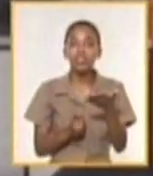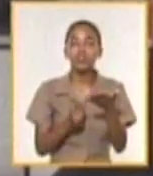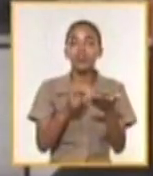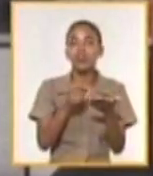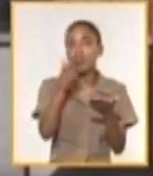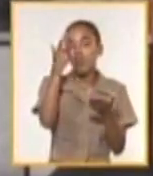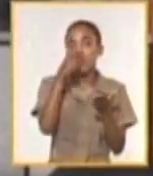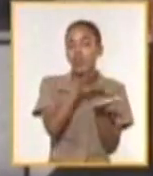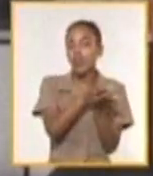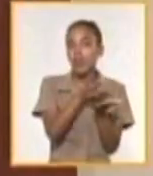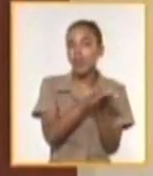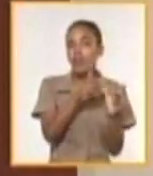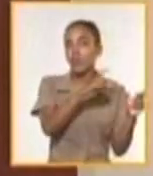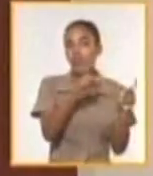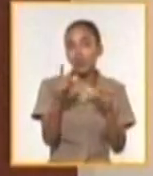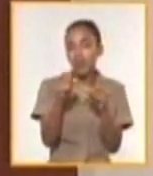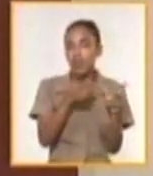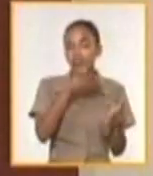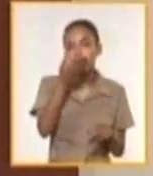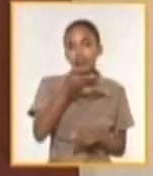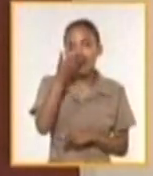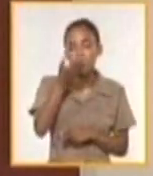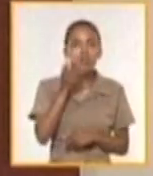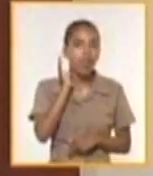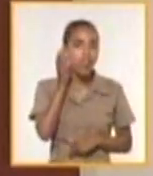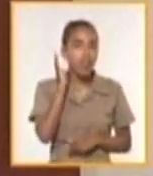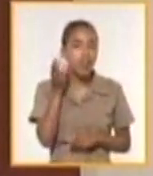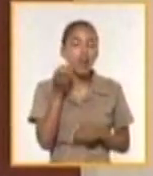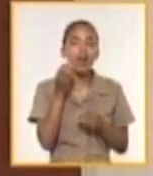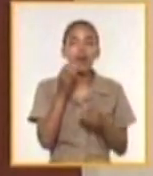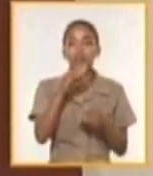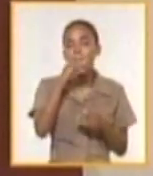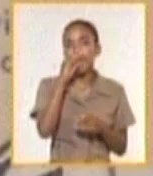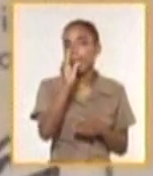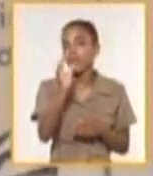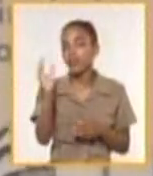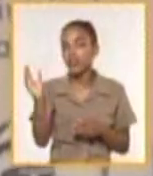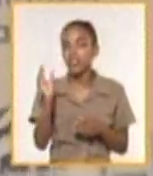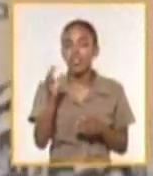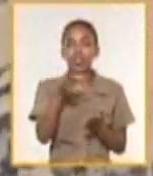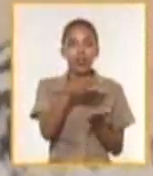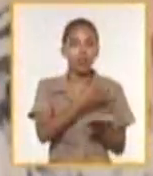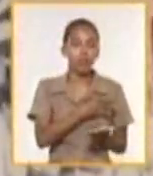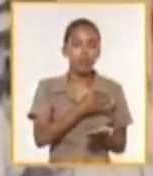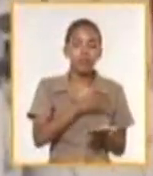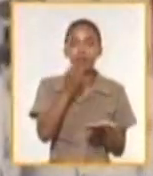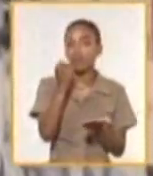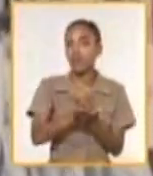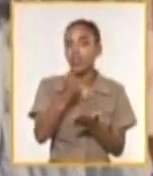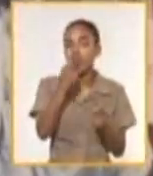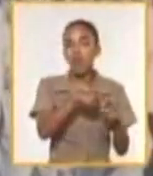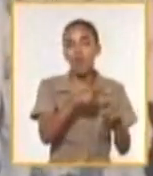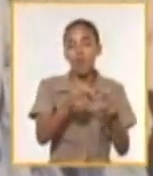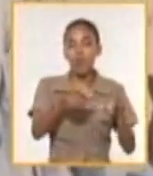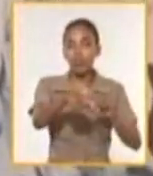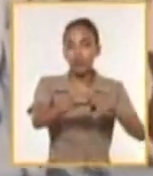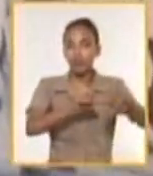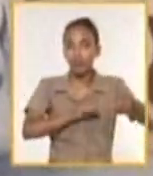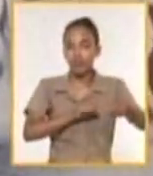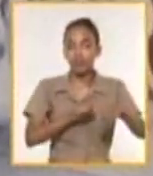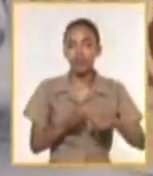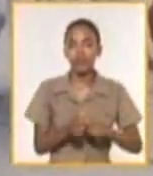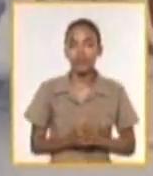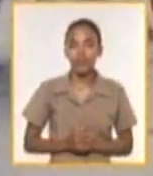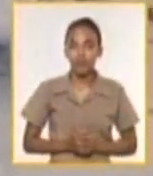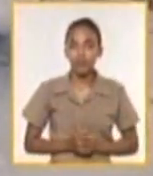plásticas, discursos, conferencias, una biblioteca, sellos, medallas, títulos honoríficos y artículos personales.